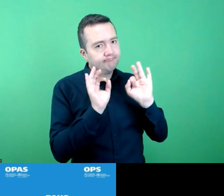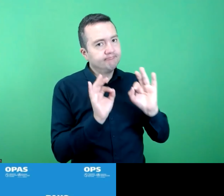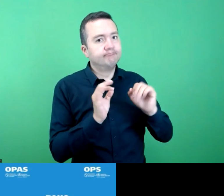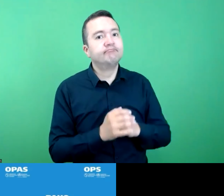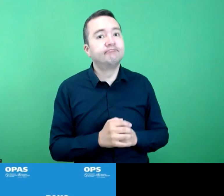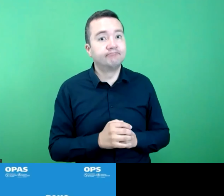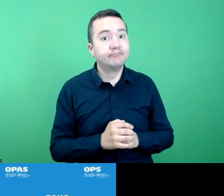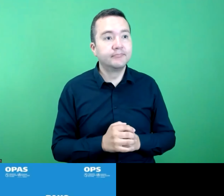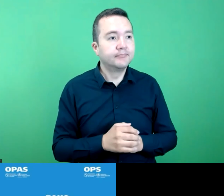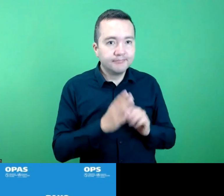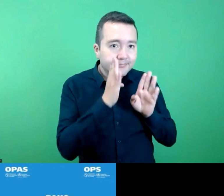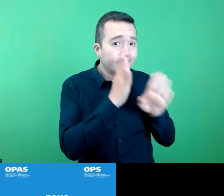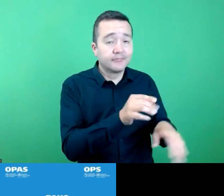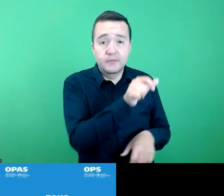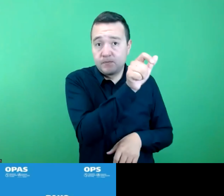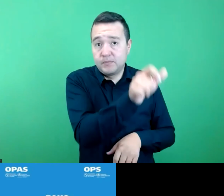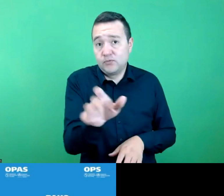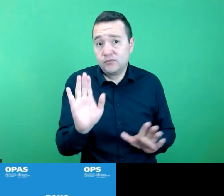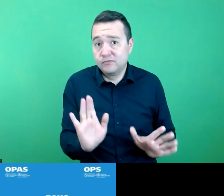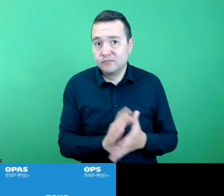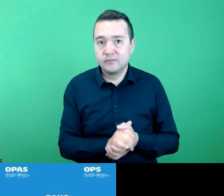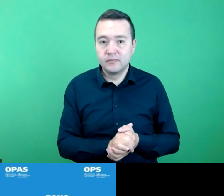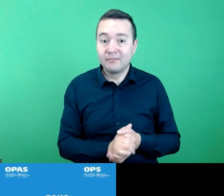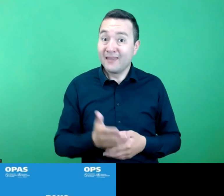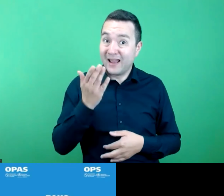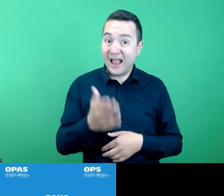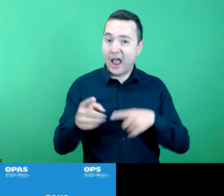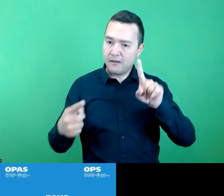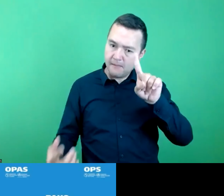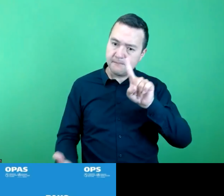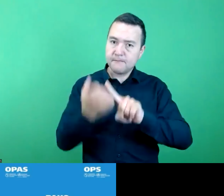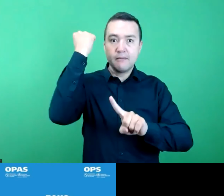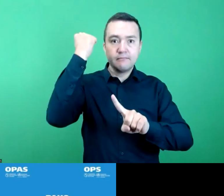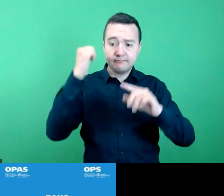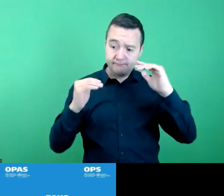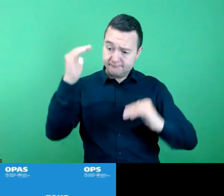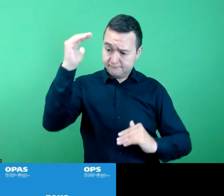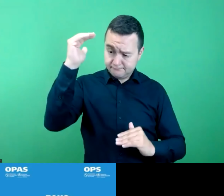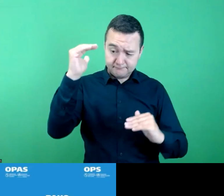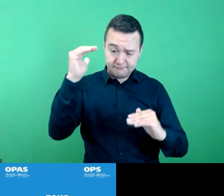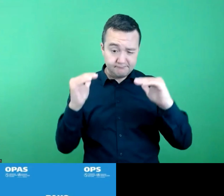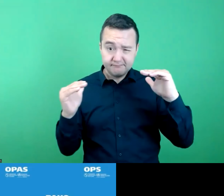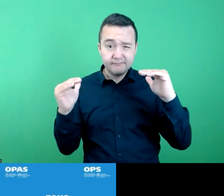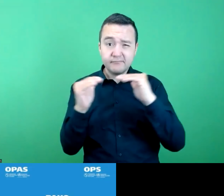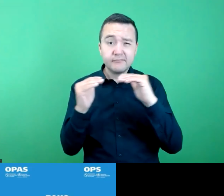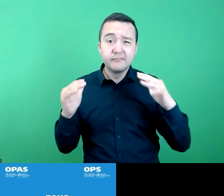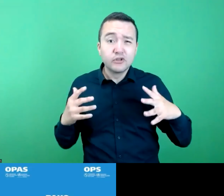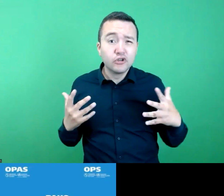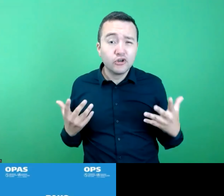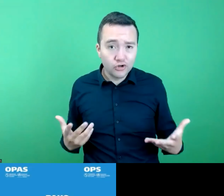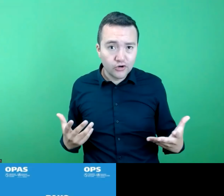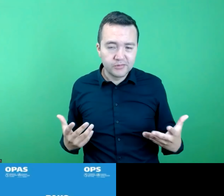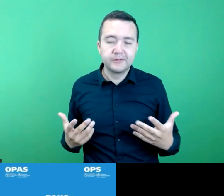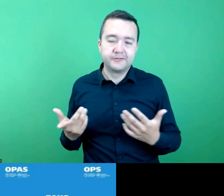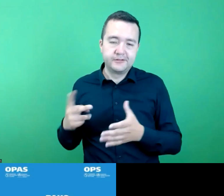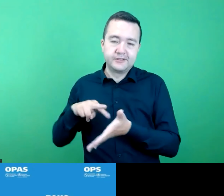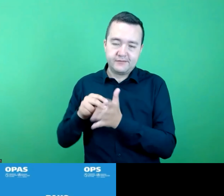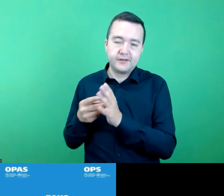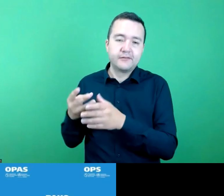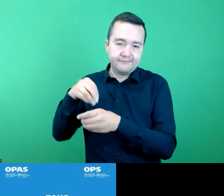transformación es fundamental construirla sobre bases muy claras. Incluye desde políticas de salud